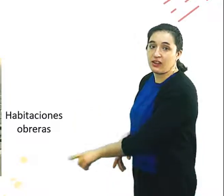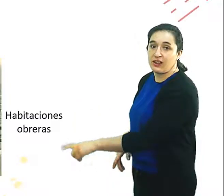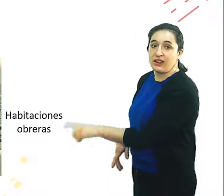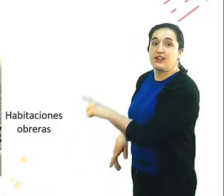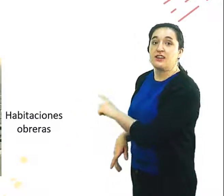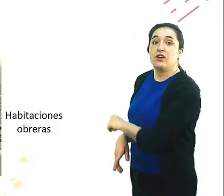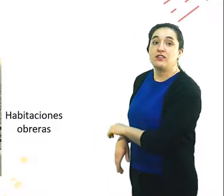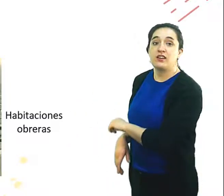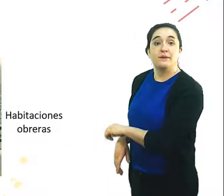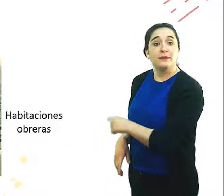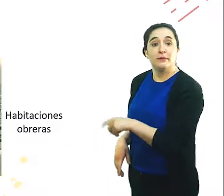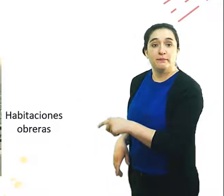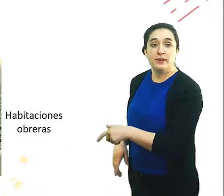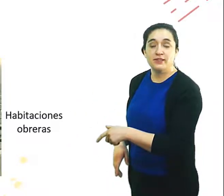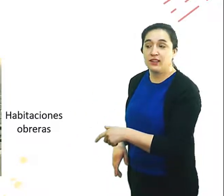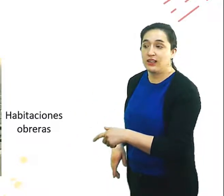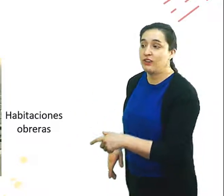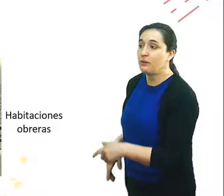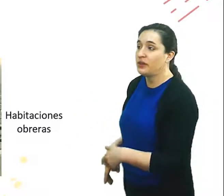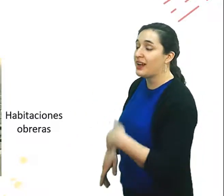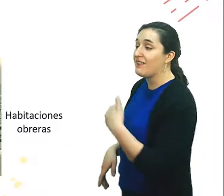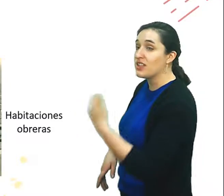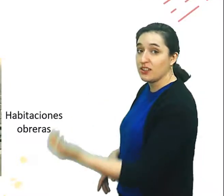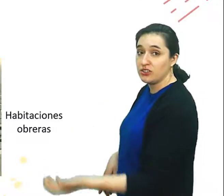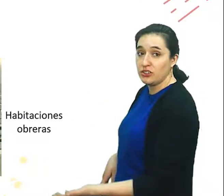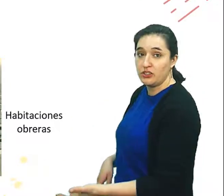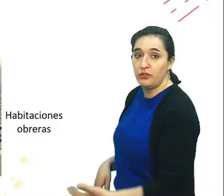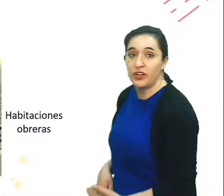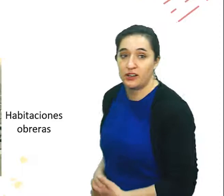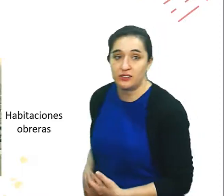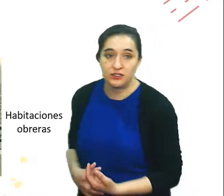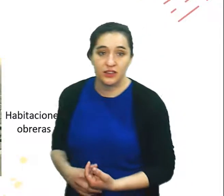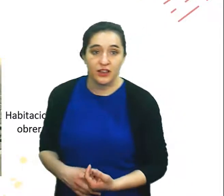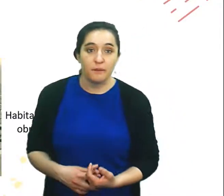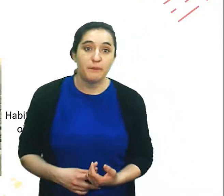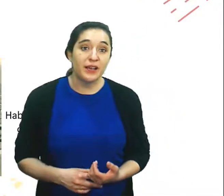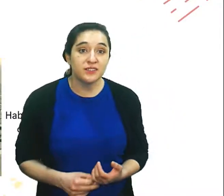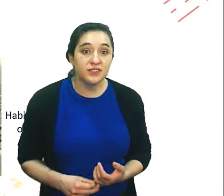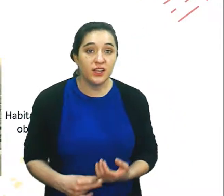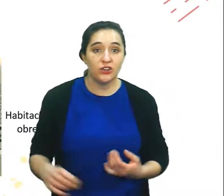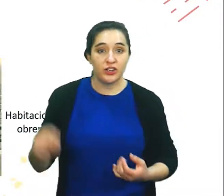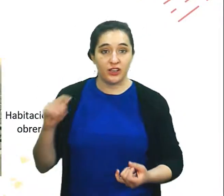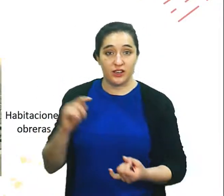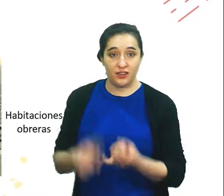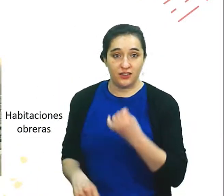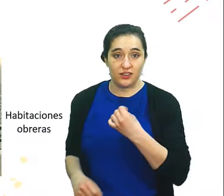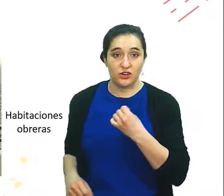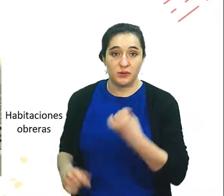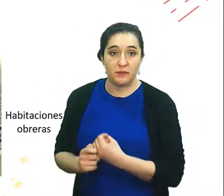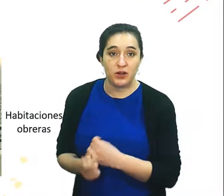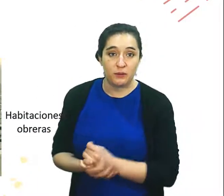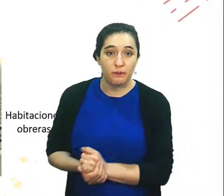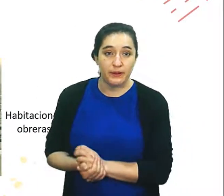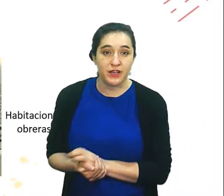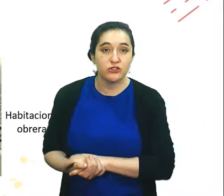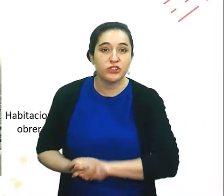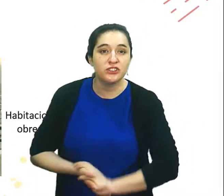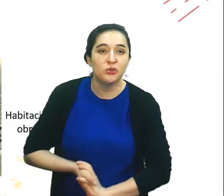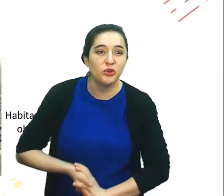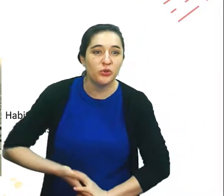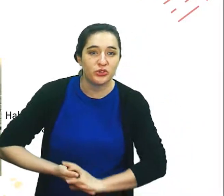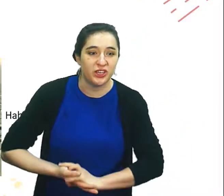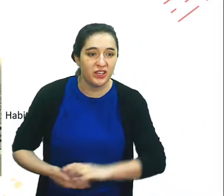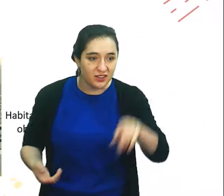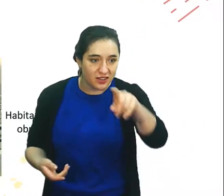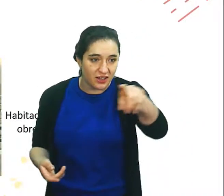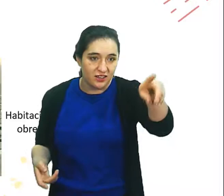a ver que va a ser la misma empresa que les va a poner habitaciones obreras. Va a existir lo que denominamos la pulpería. No sé si